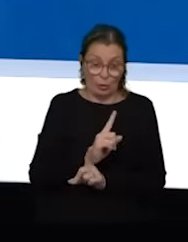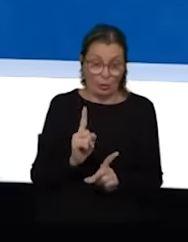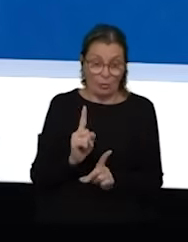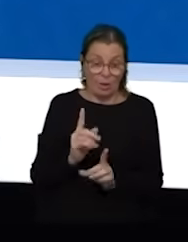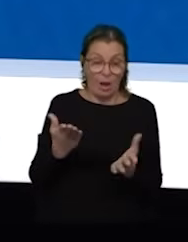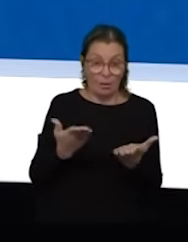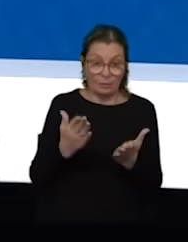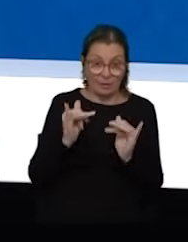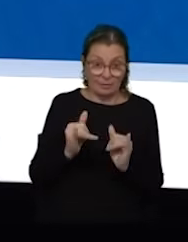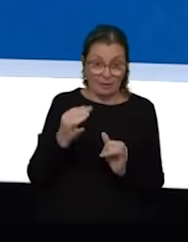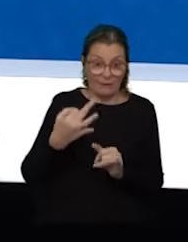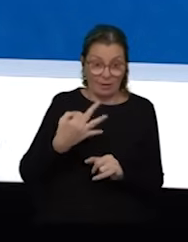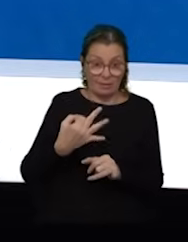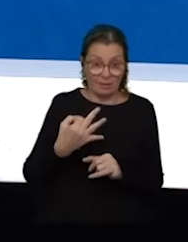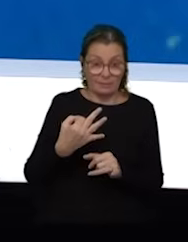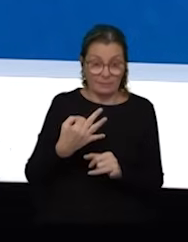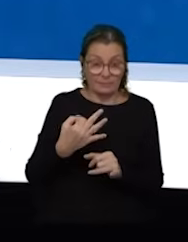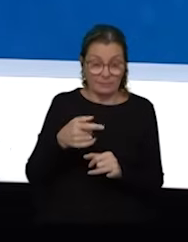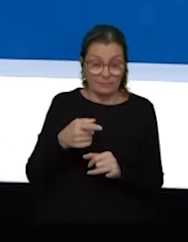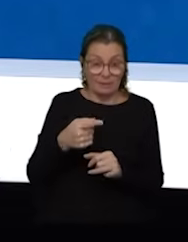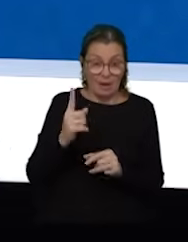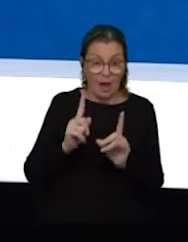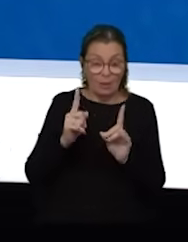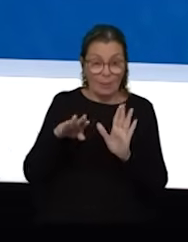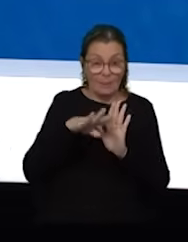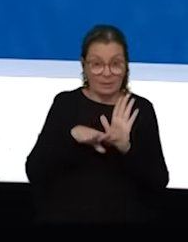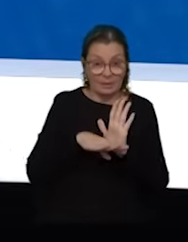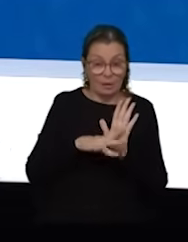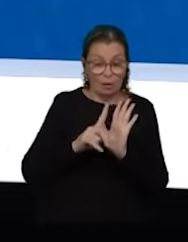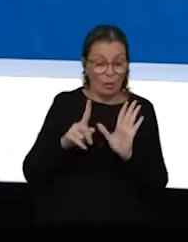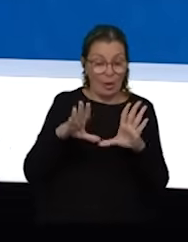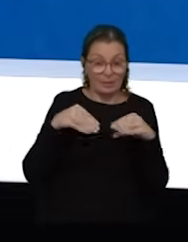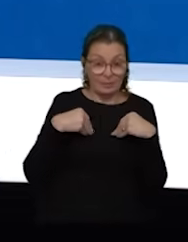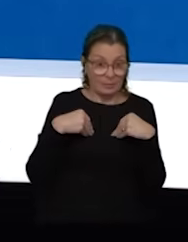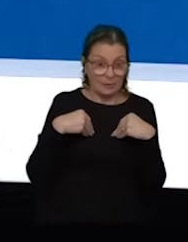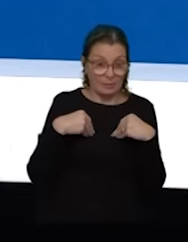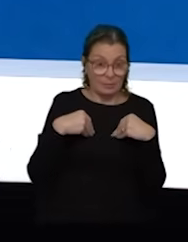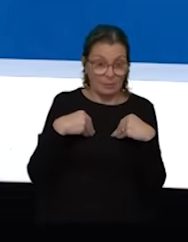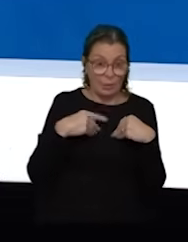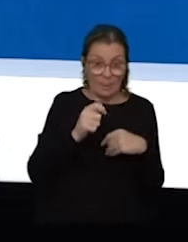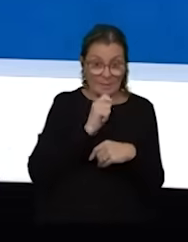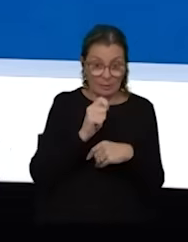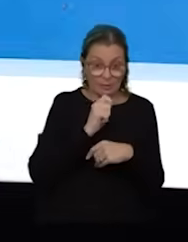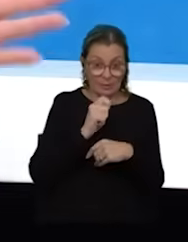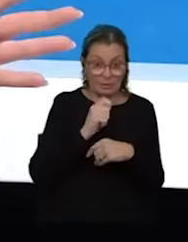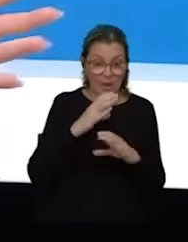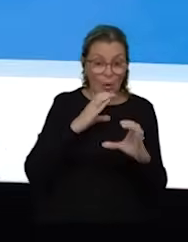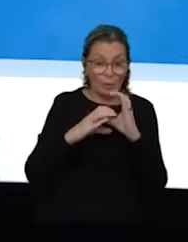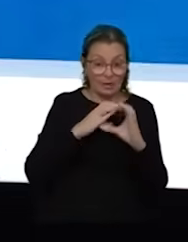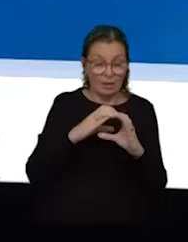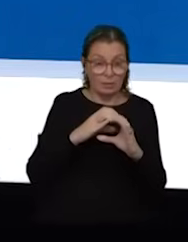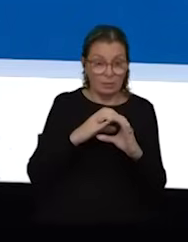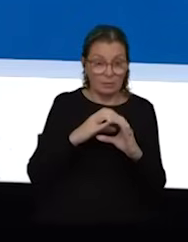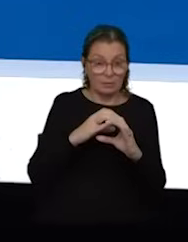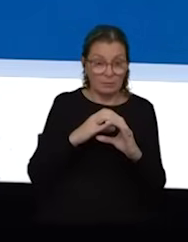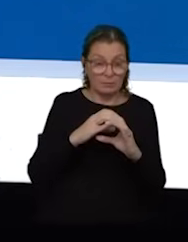Ahora sí es cierto que es una medida que es muy rechazada por periodistas y comunicadores